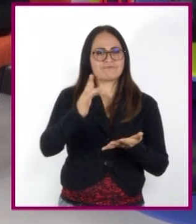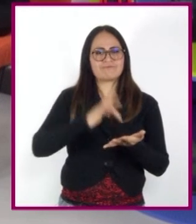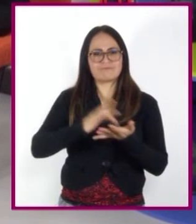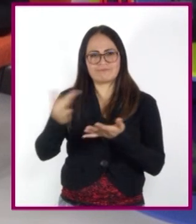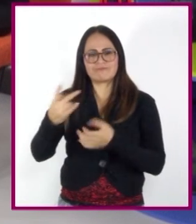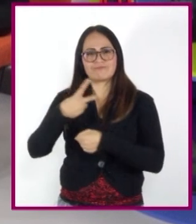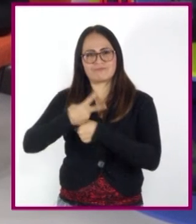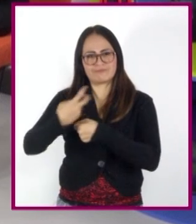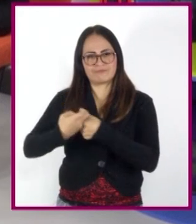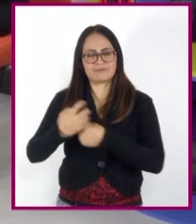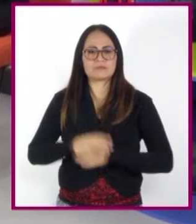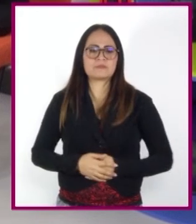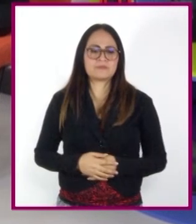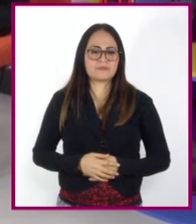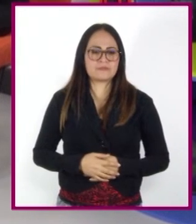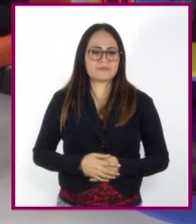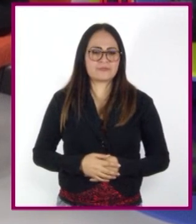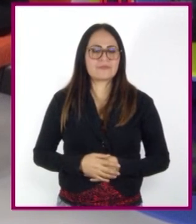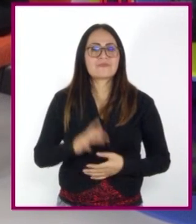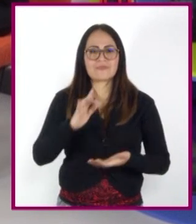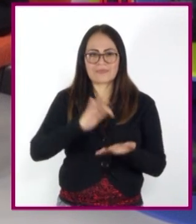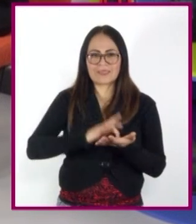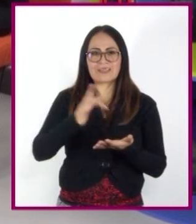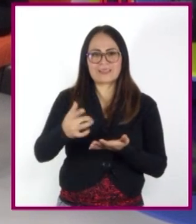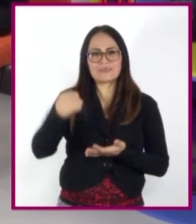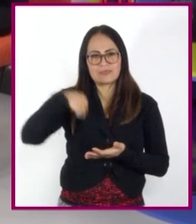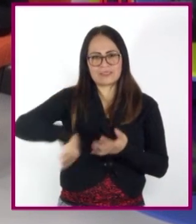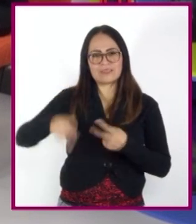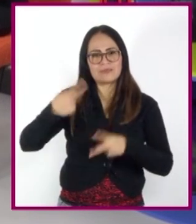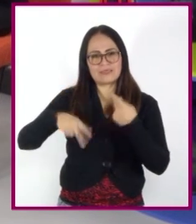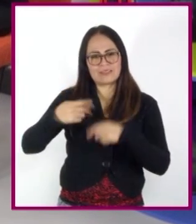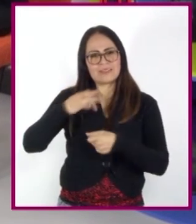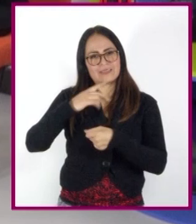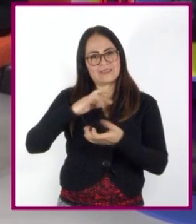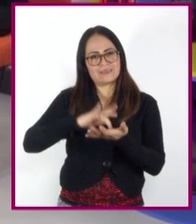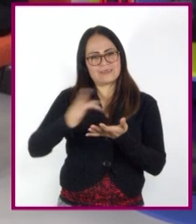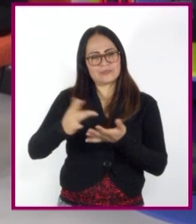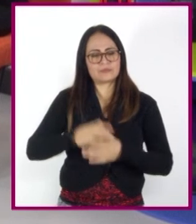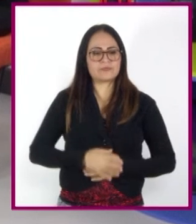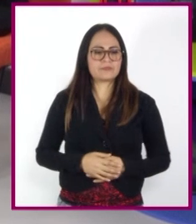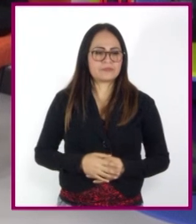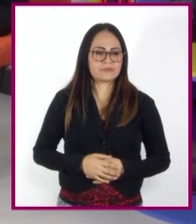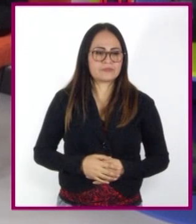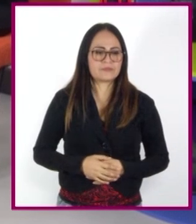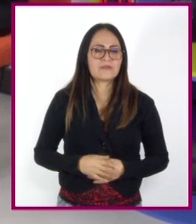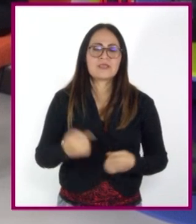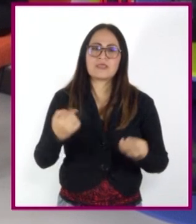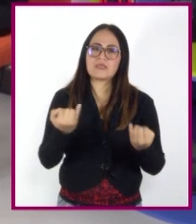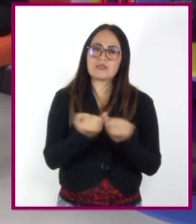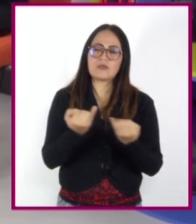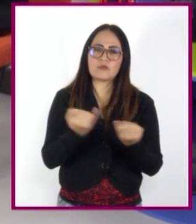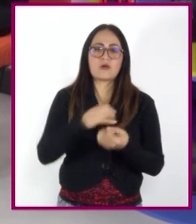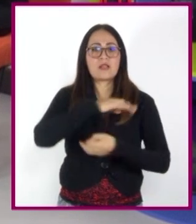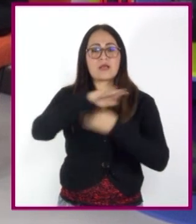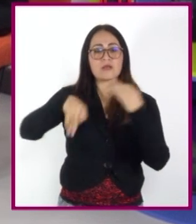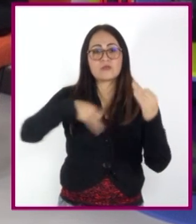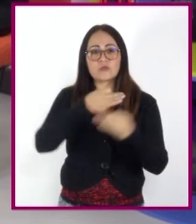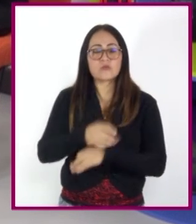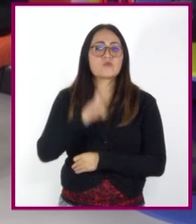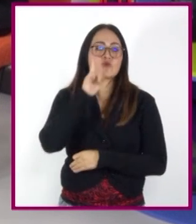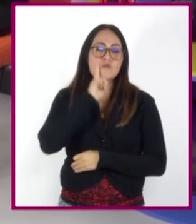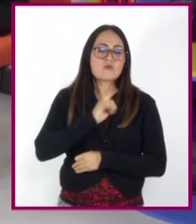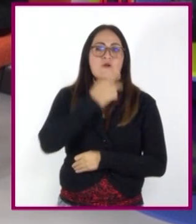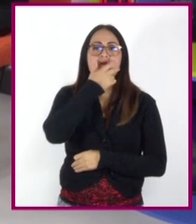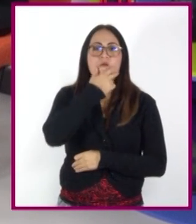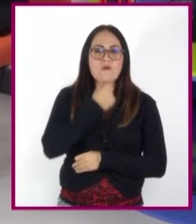invitación. Gracias por permitirnos estar aquí. Quiero agradecer a todas y todos los que